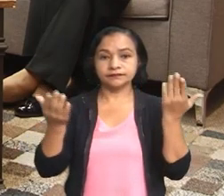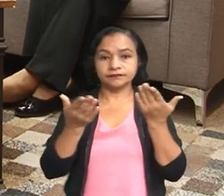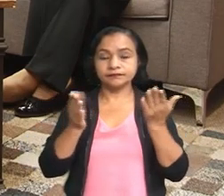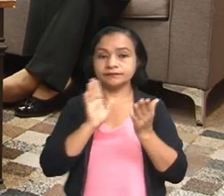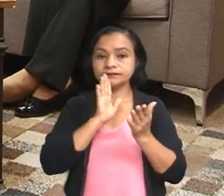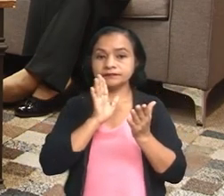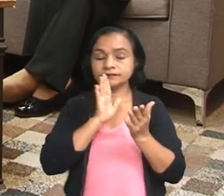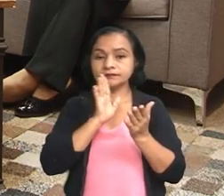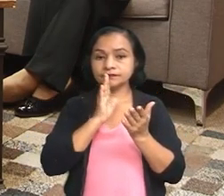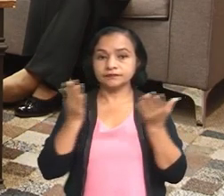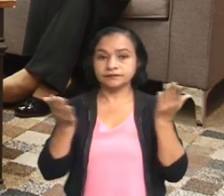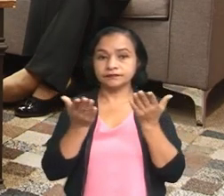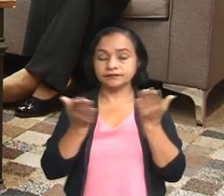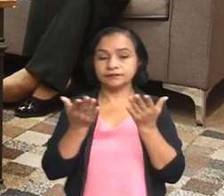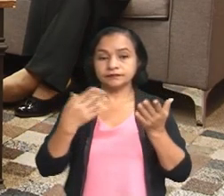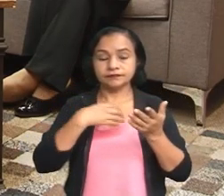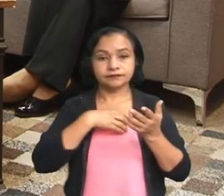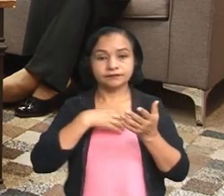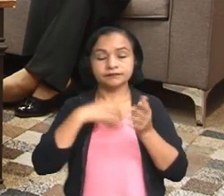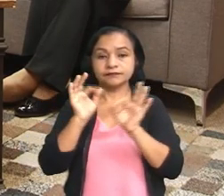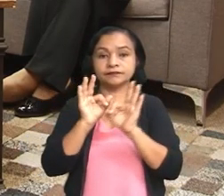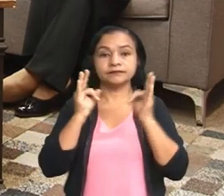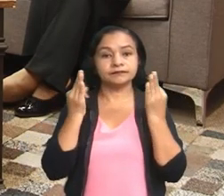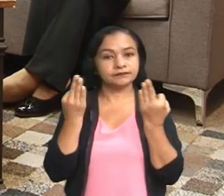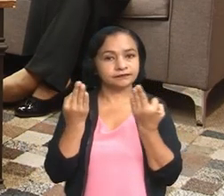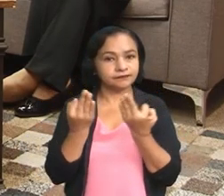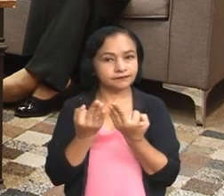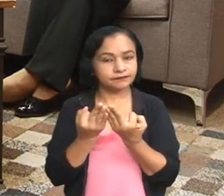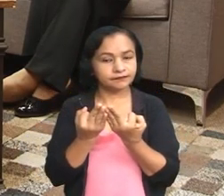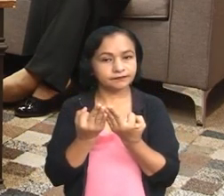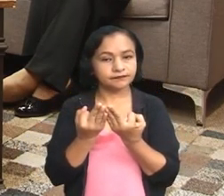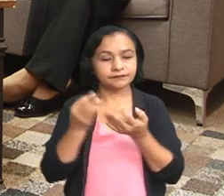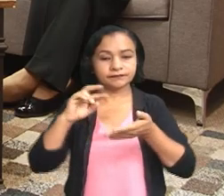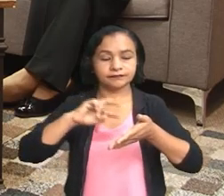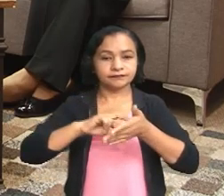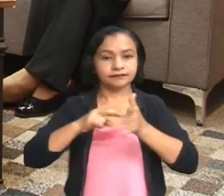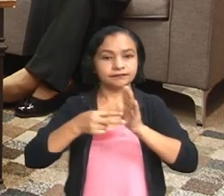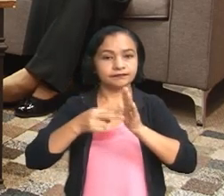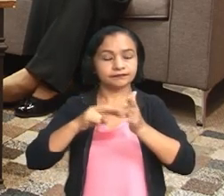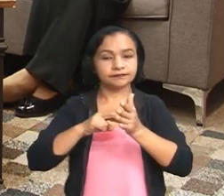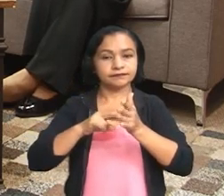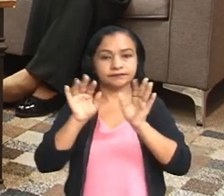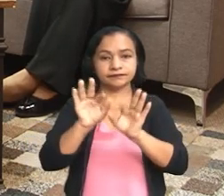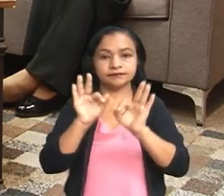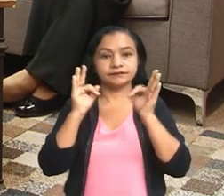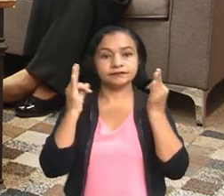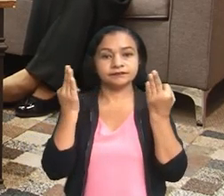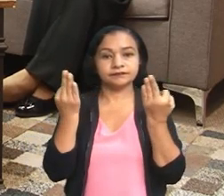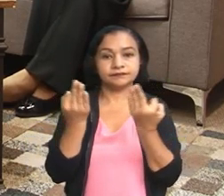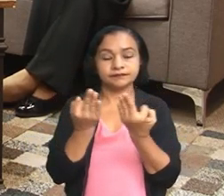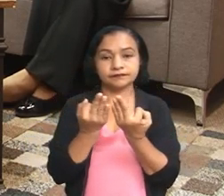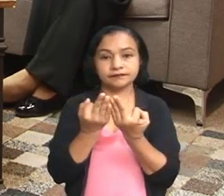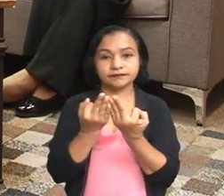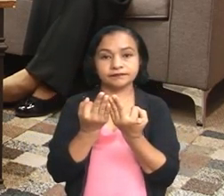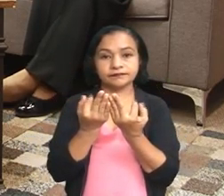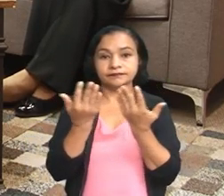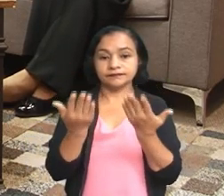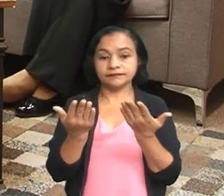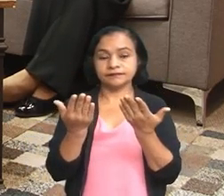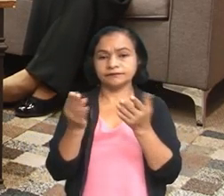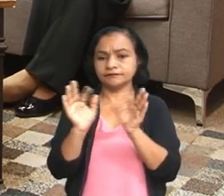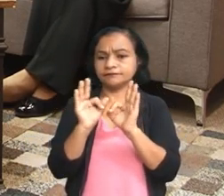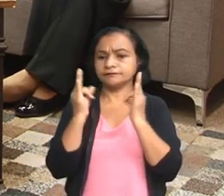esa coordinación a lo interno de la familia. Okay. En el sentido de que si la familia es una familia